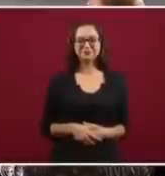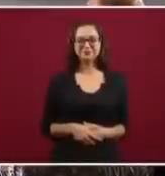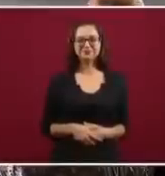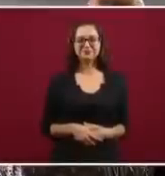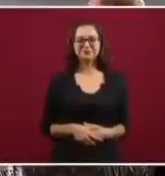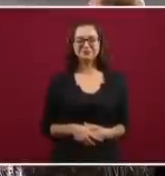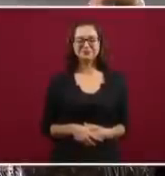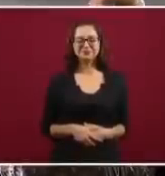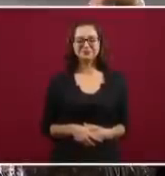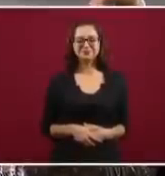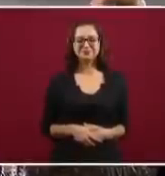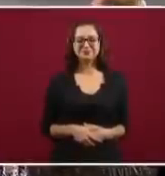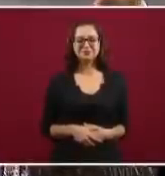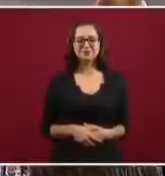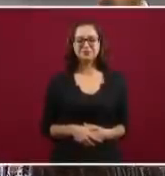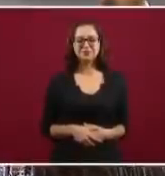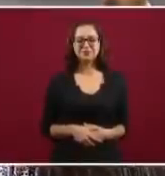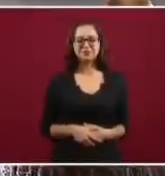Para que